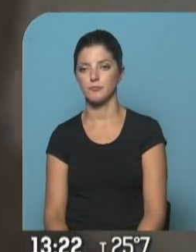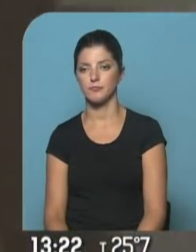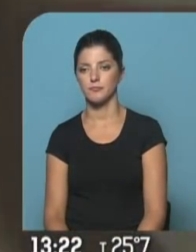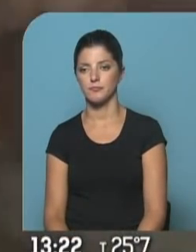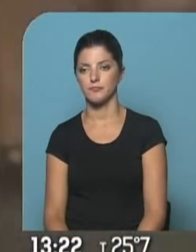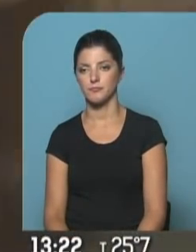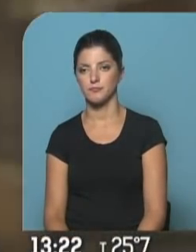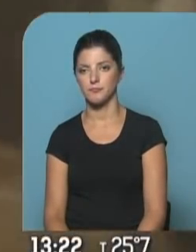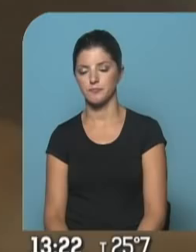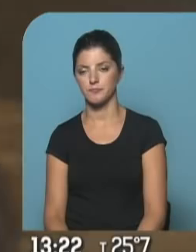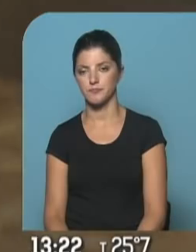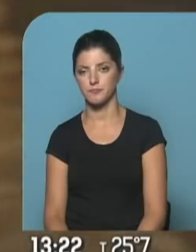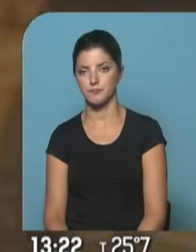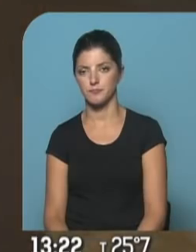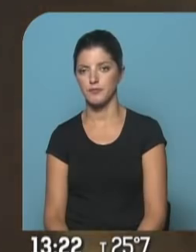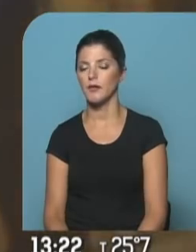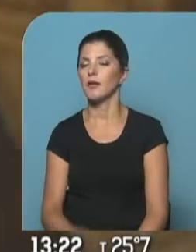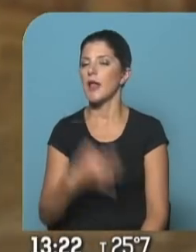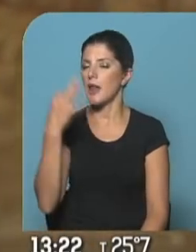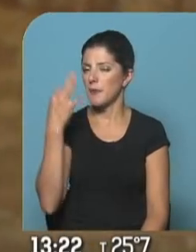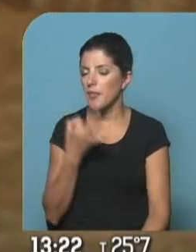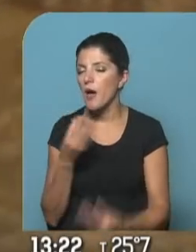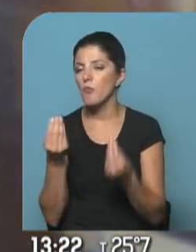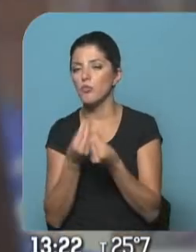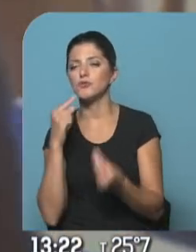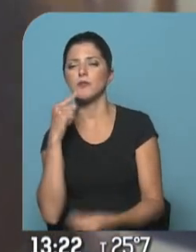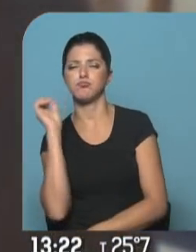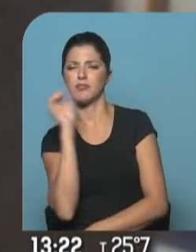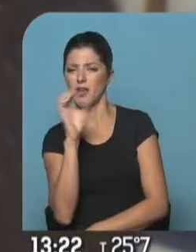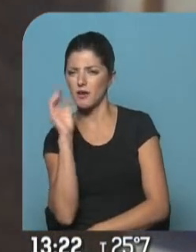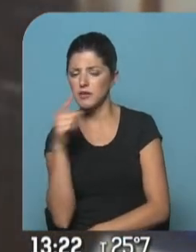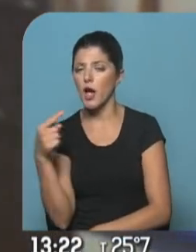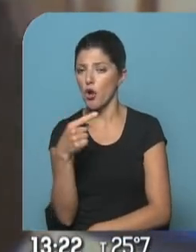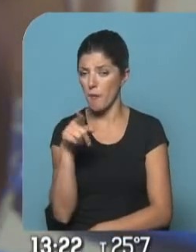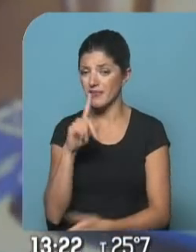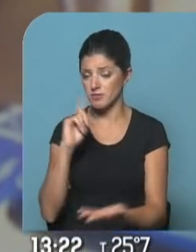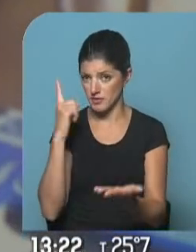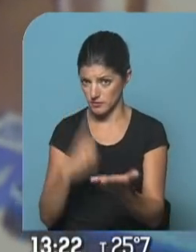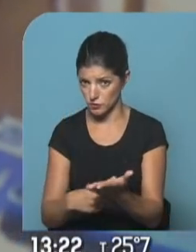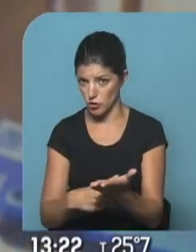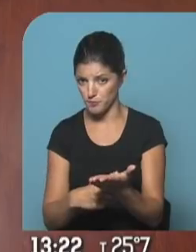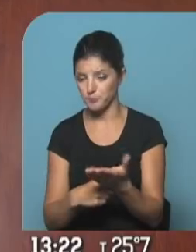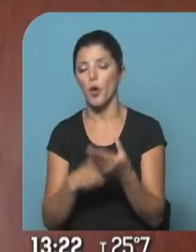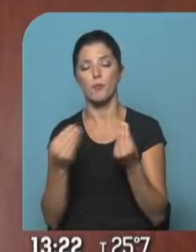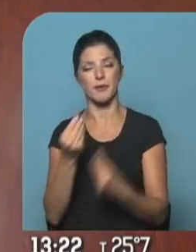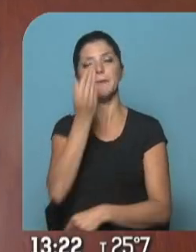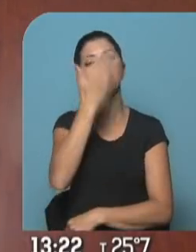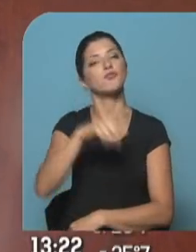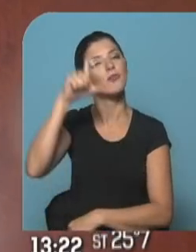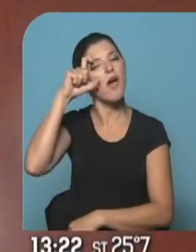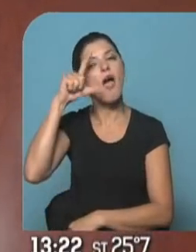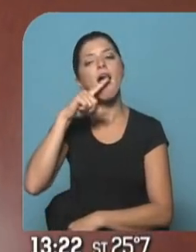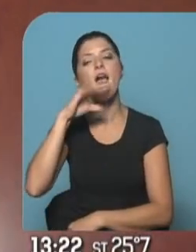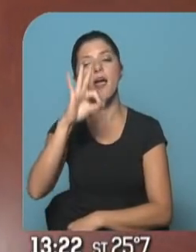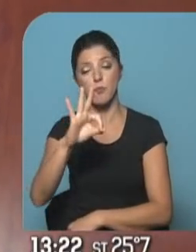La verdad que se leyeron bastantes críticas a lo que fue esta novedad, digamos, porque en general con Evo Morales los cuestionamientos